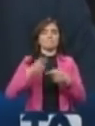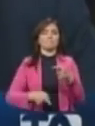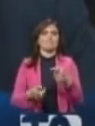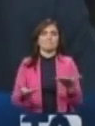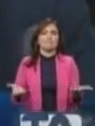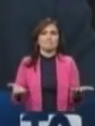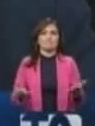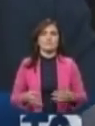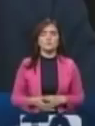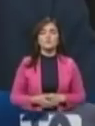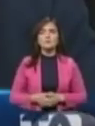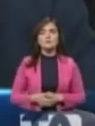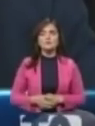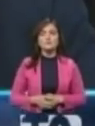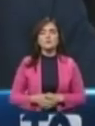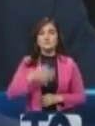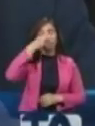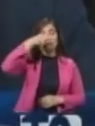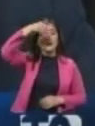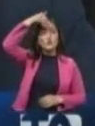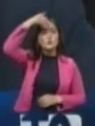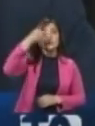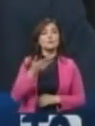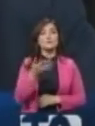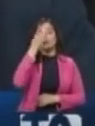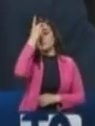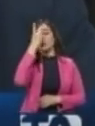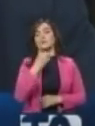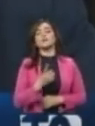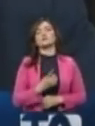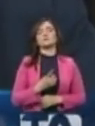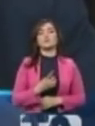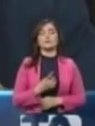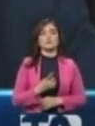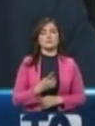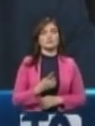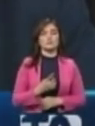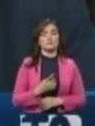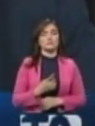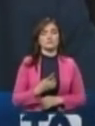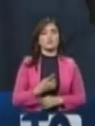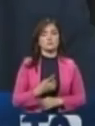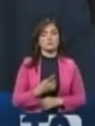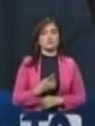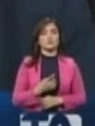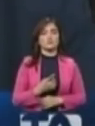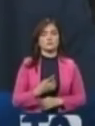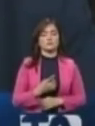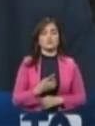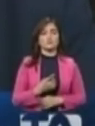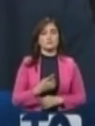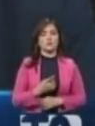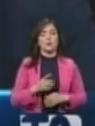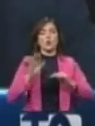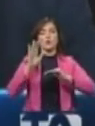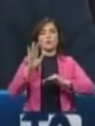obviamente el GAD de Santo Domingo no ha tomado la decisión de poder atarse o comprometerse a